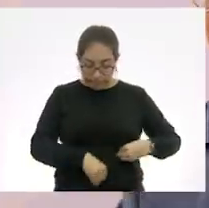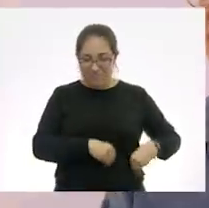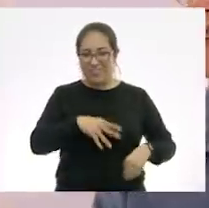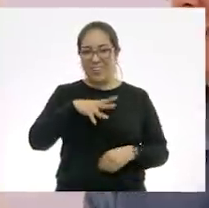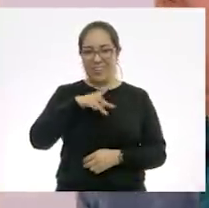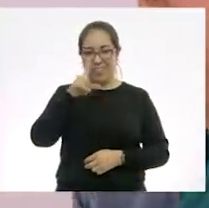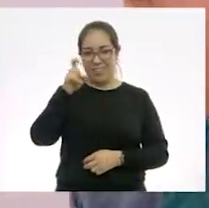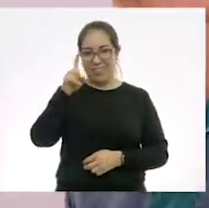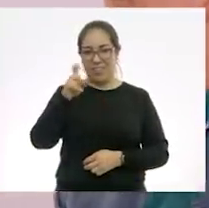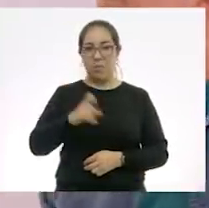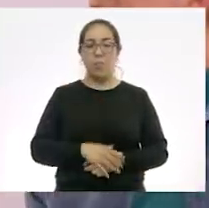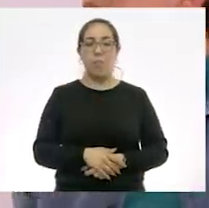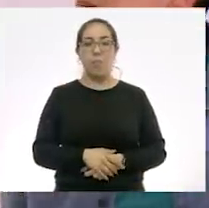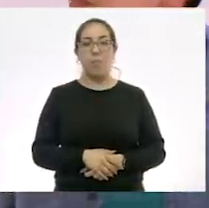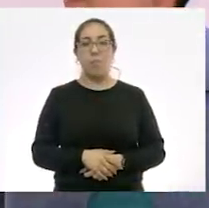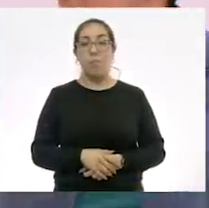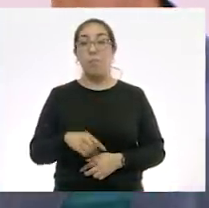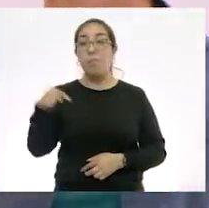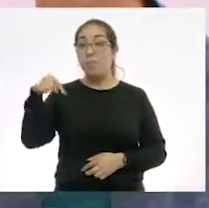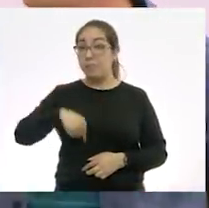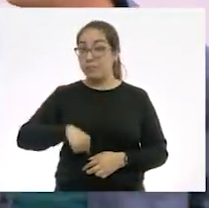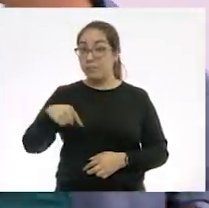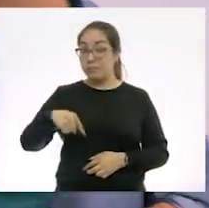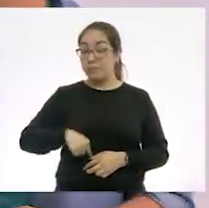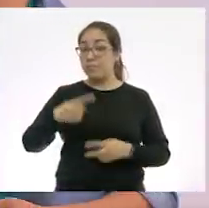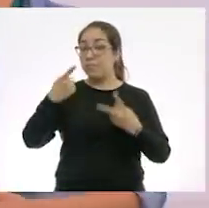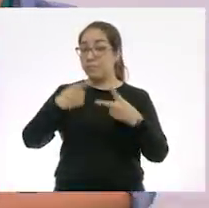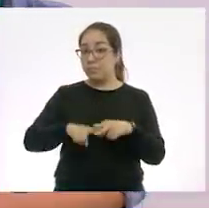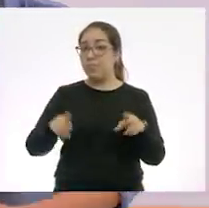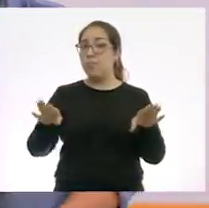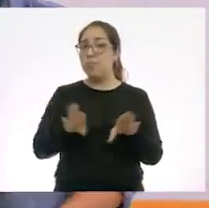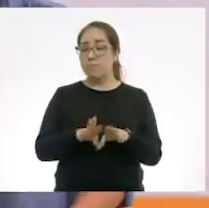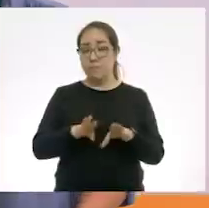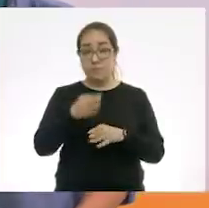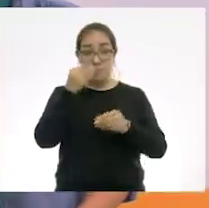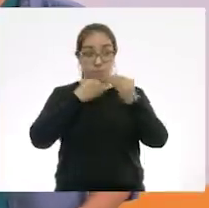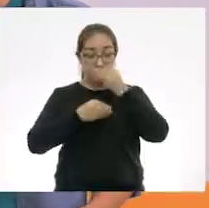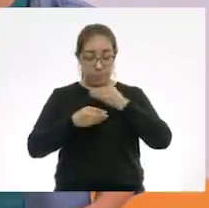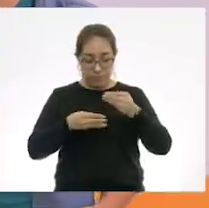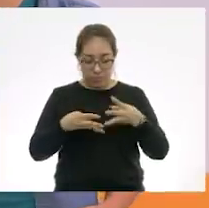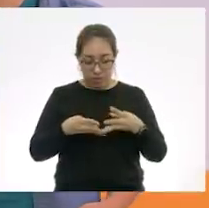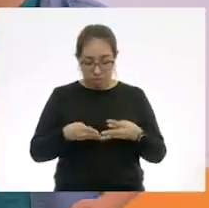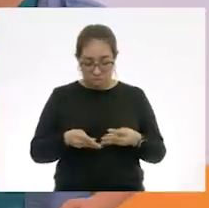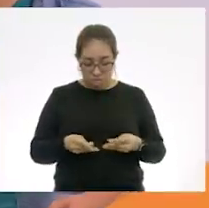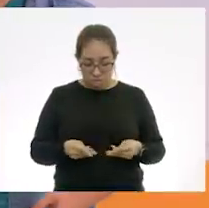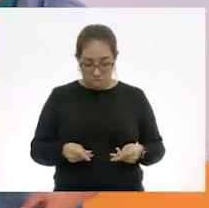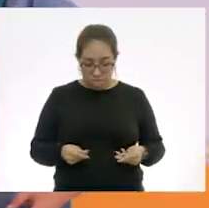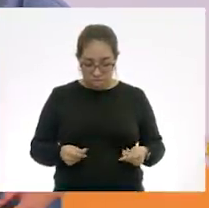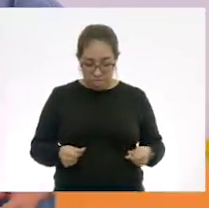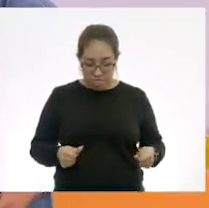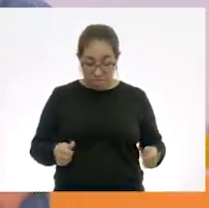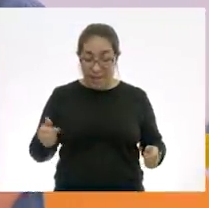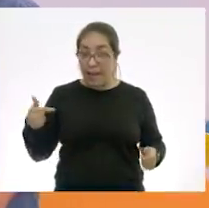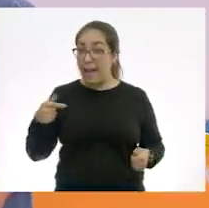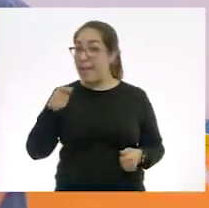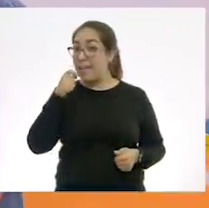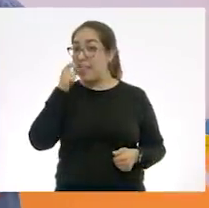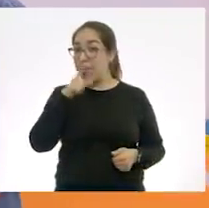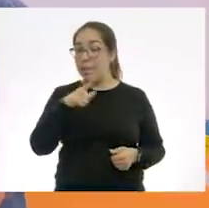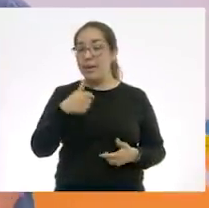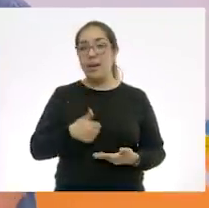Exactamente. Y entonces allí comienza la descomposición de los alimentos, pero también al mismo tiempo a aprovecharse